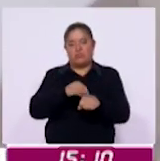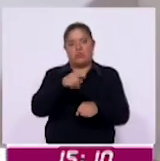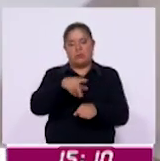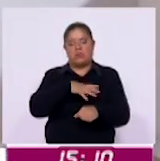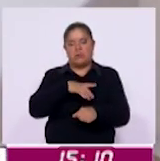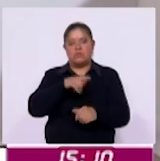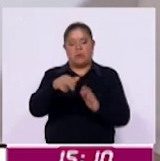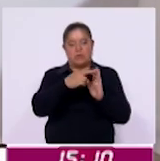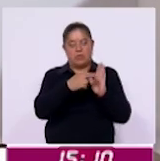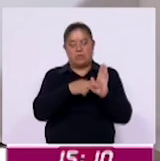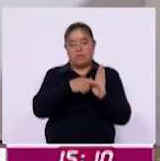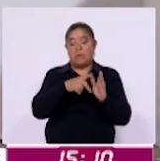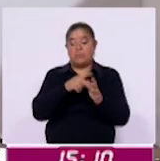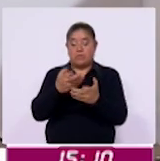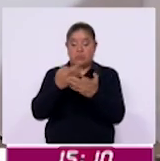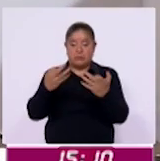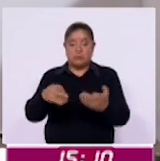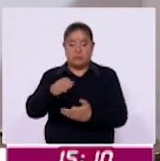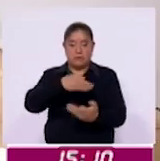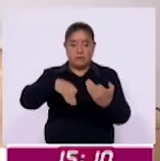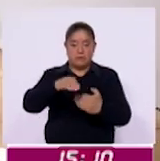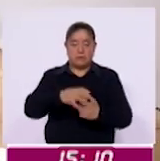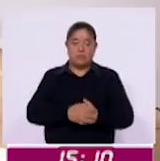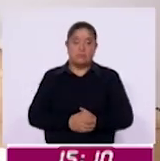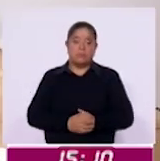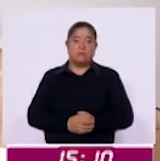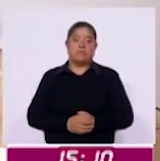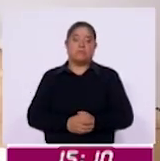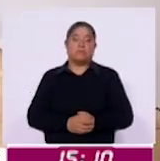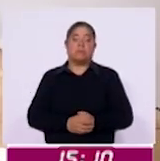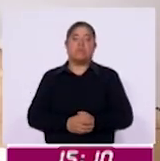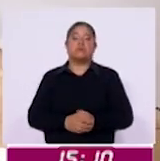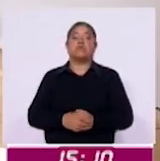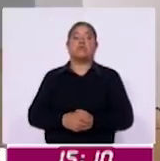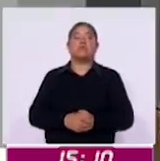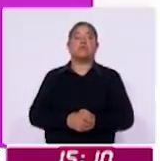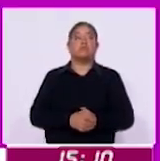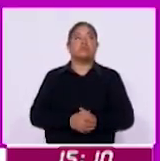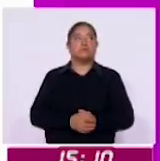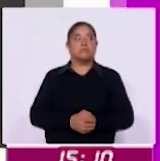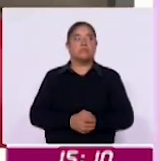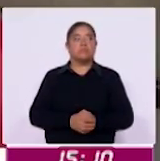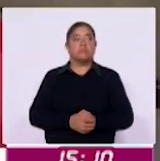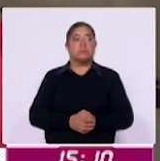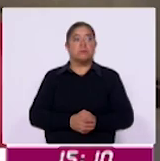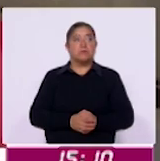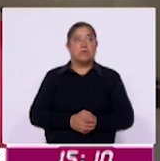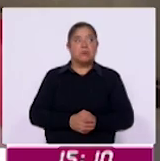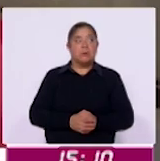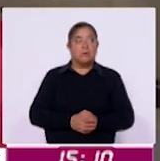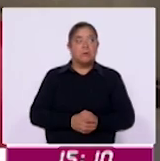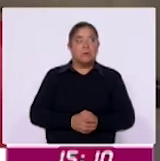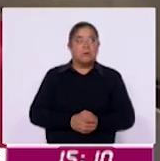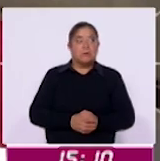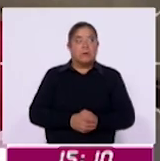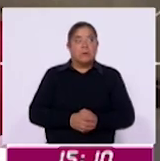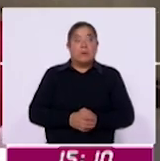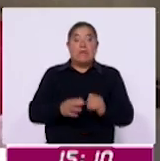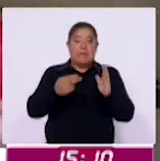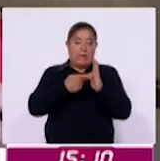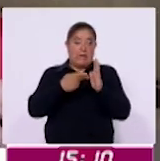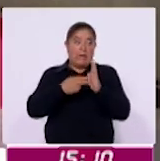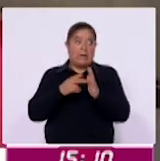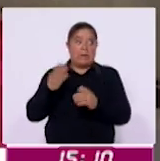en ordenamiento del territorio, David Lima Arroyo. Escuchó. exista